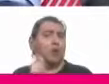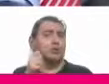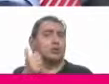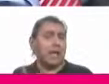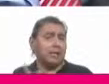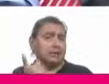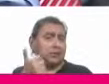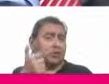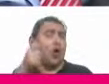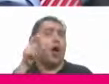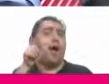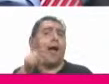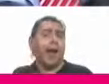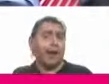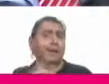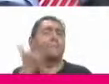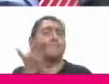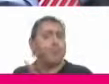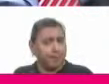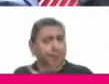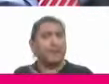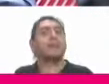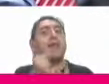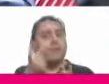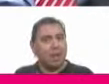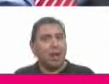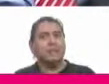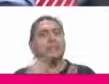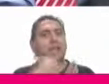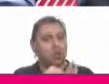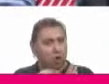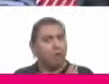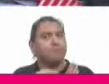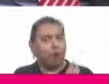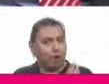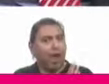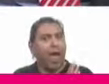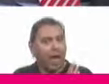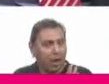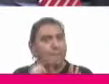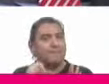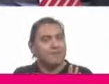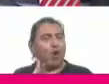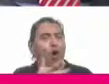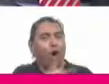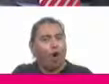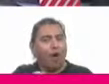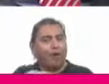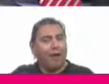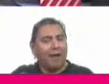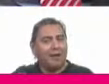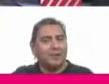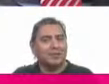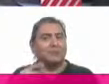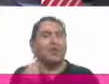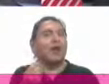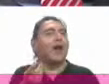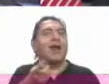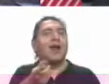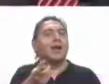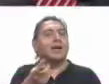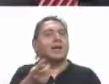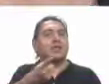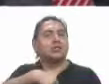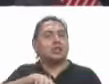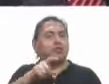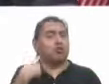donde también hicimos algunas propuestas y fueron incorporadas, en aquellos organismos que no deberían ser